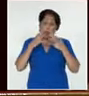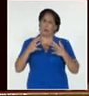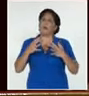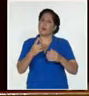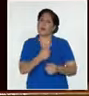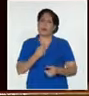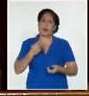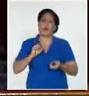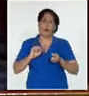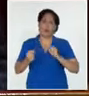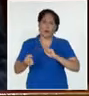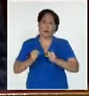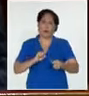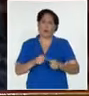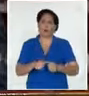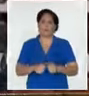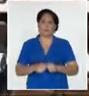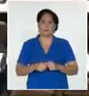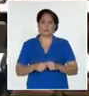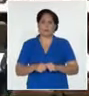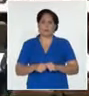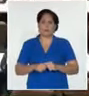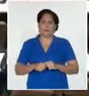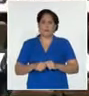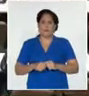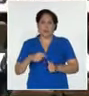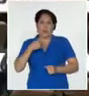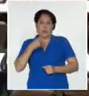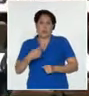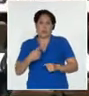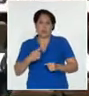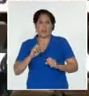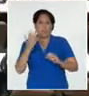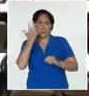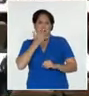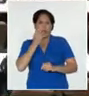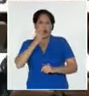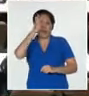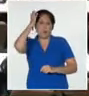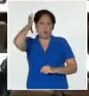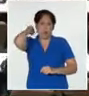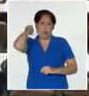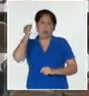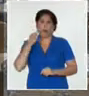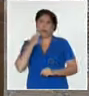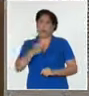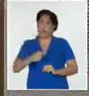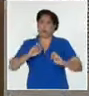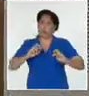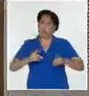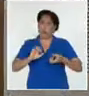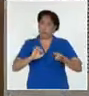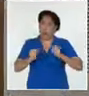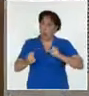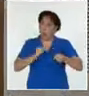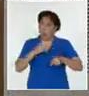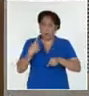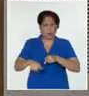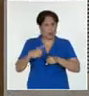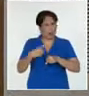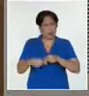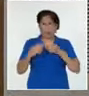y produce mucho. Lo ha dicho muchas veces el general de ejército, y cito: el ahorro de recursos de todo